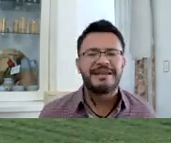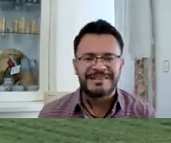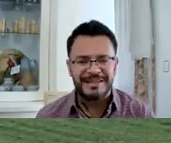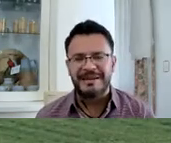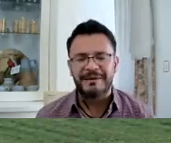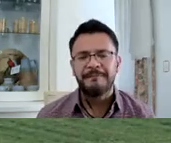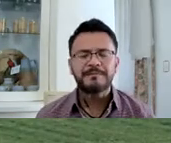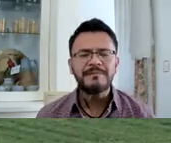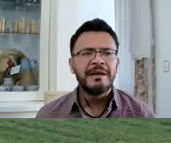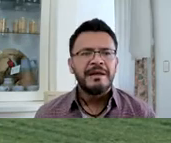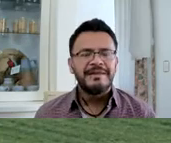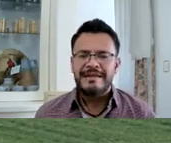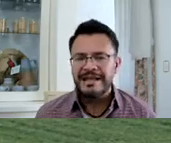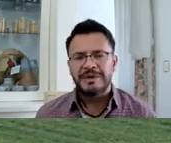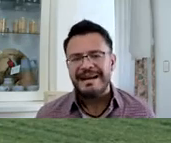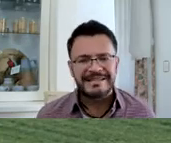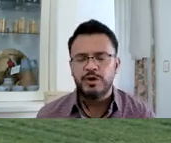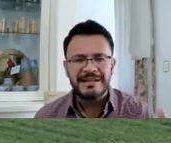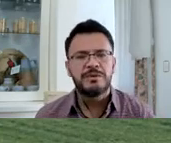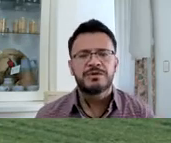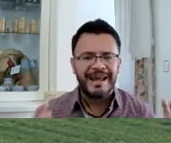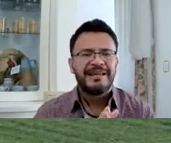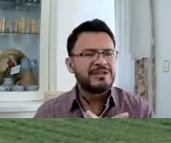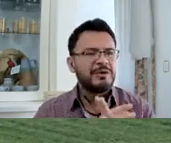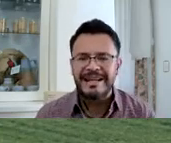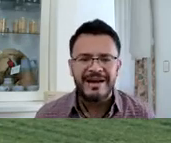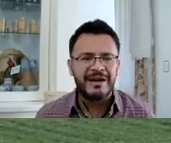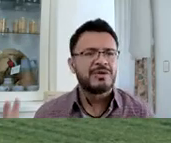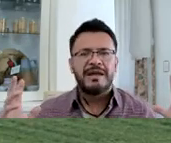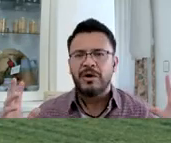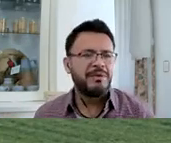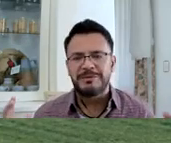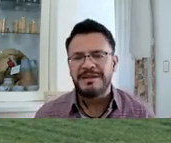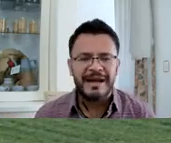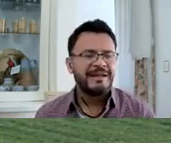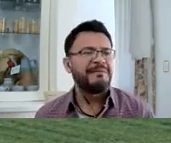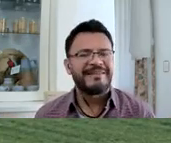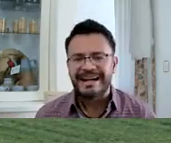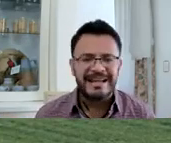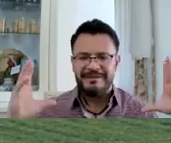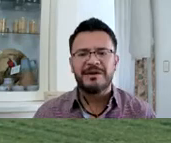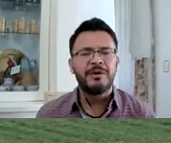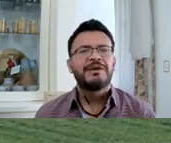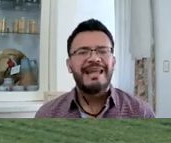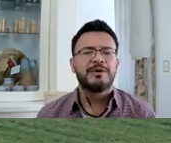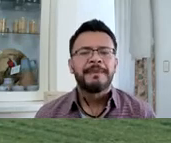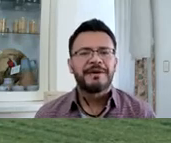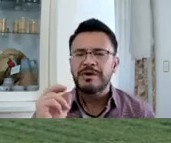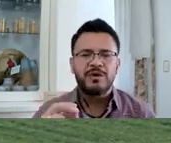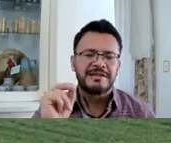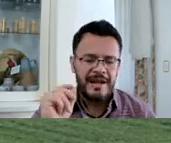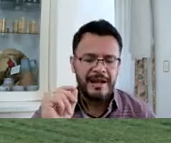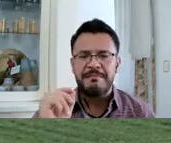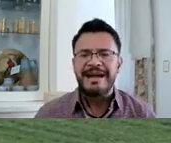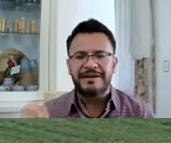nos queremos rendir, ¿verdad? Y hemos traído durante semana, díganlos, cópienlos, vayan a su Biblia, y hagan lo